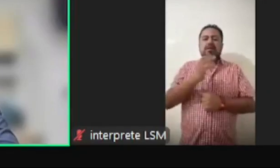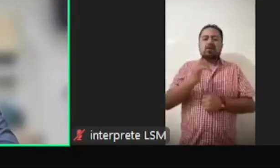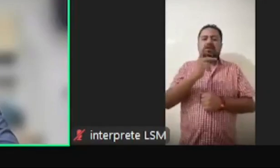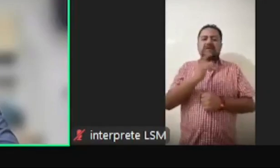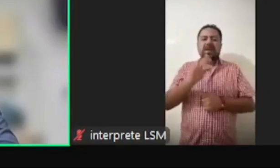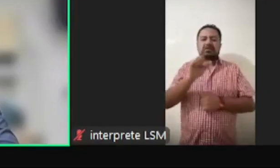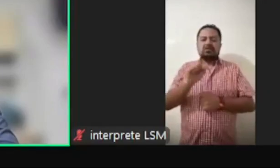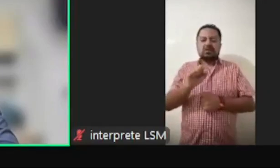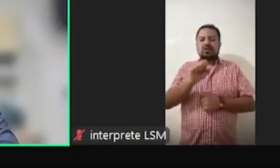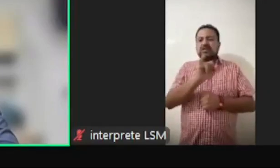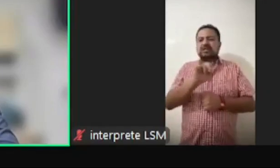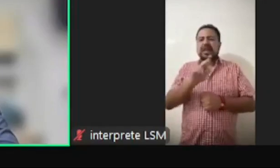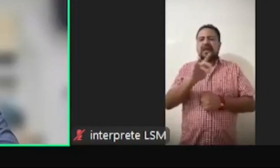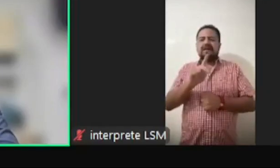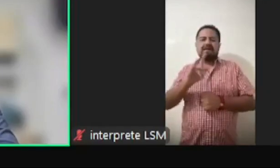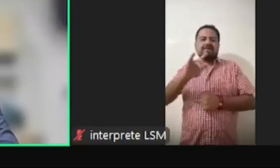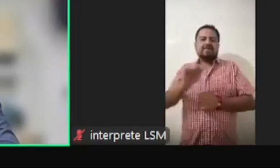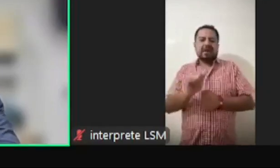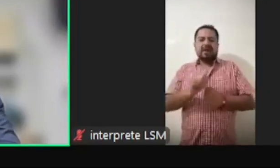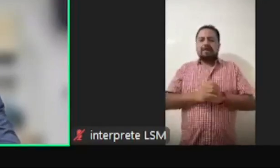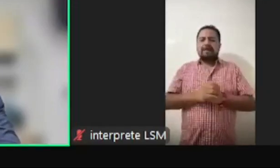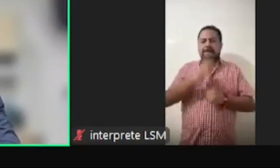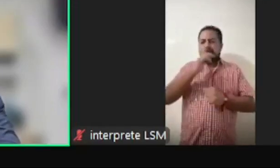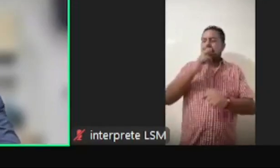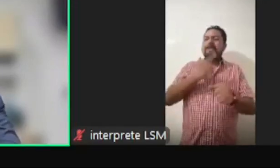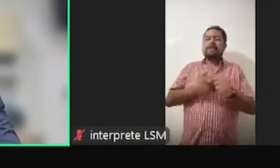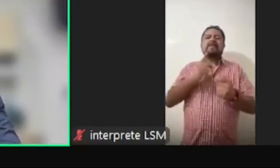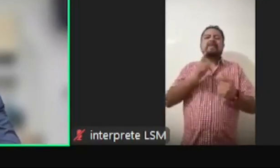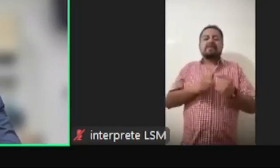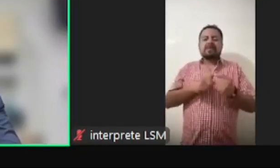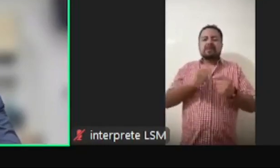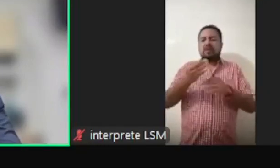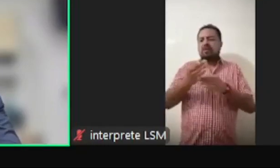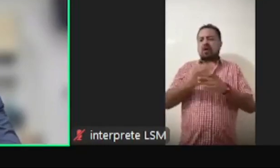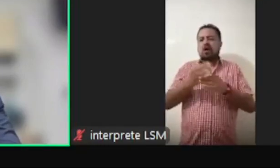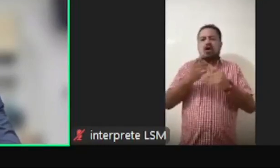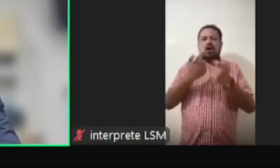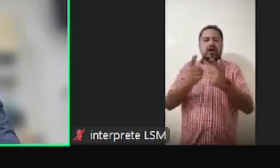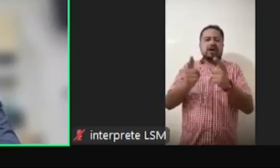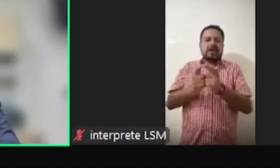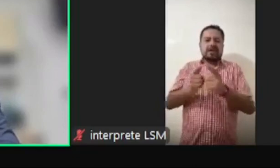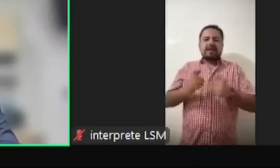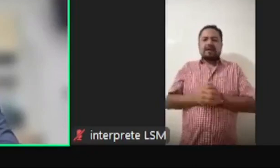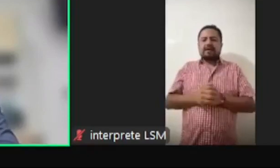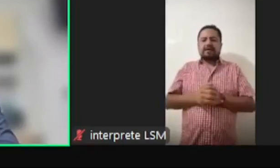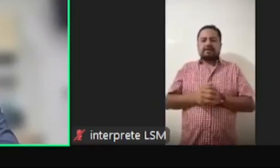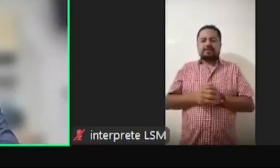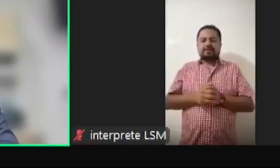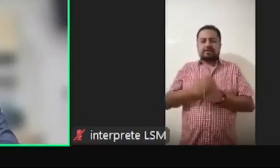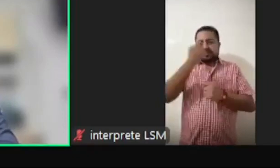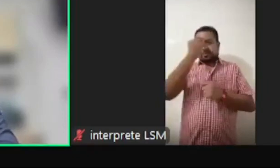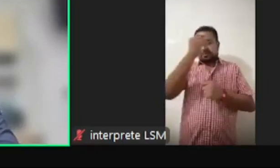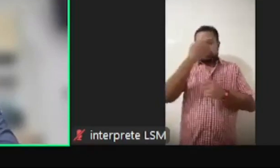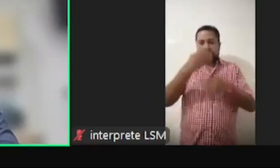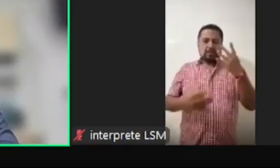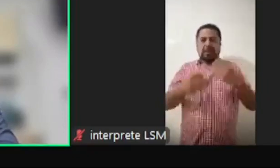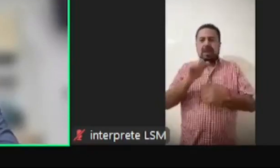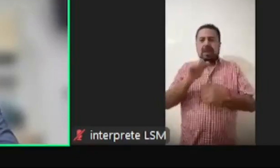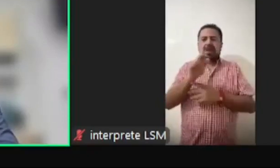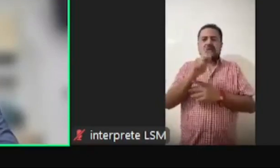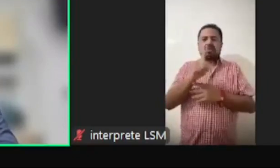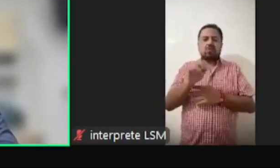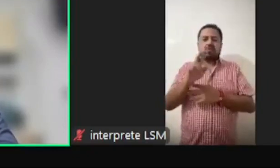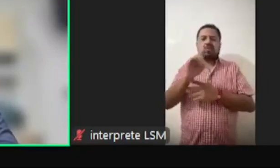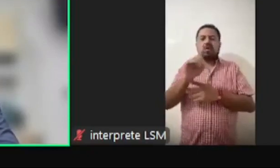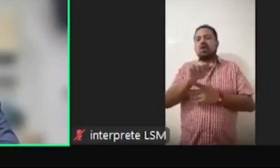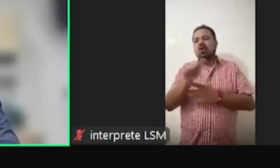Silvia Alemán Mundo. La autoridad responsable es el partido Moreno. En el orden, Arturo Flores Mercado y otra